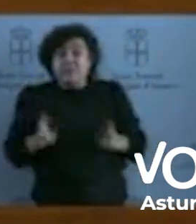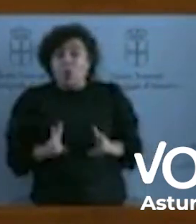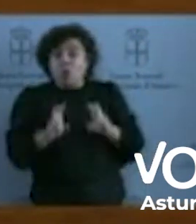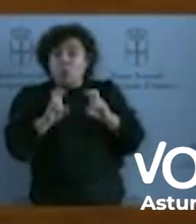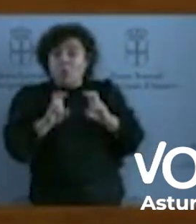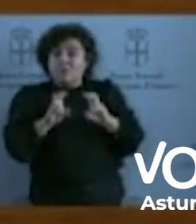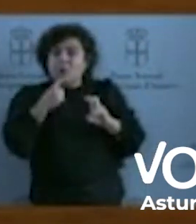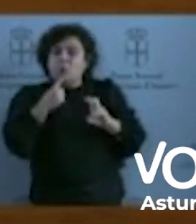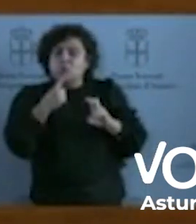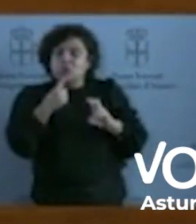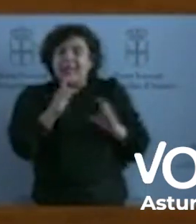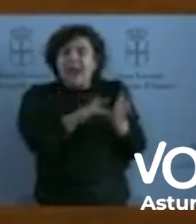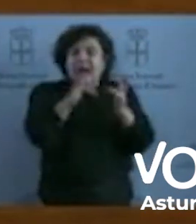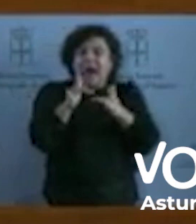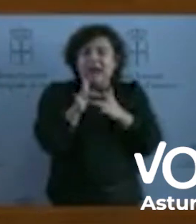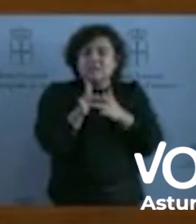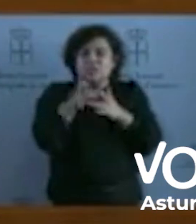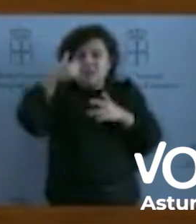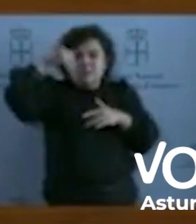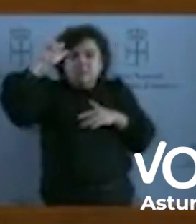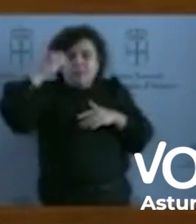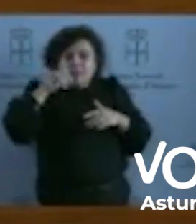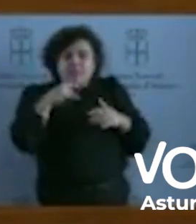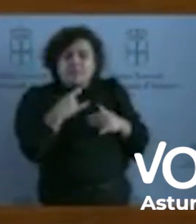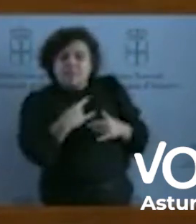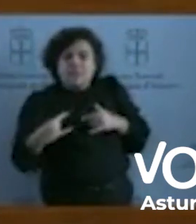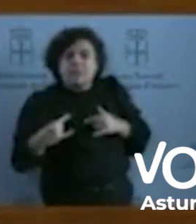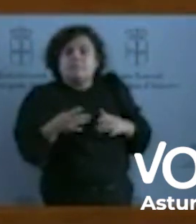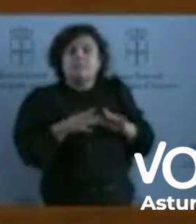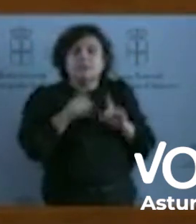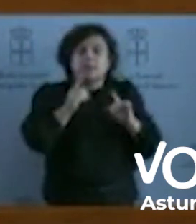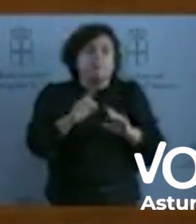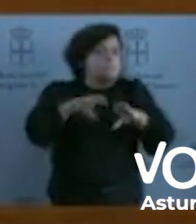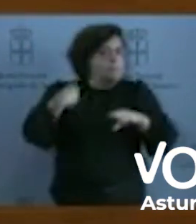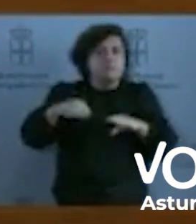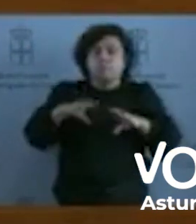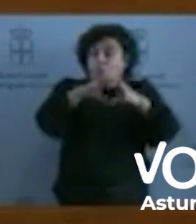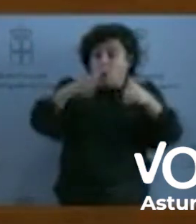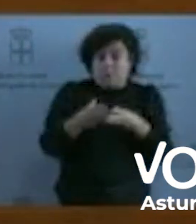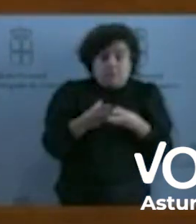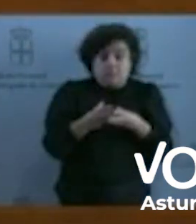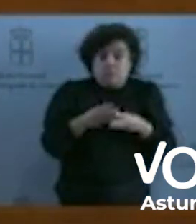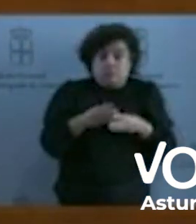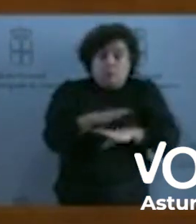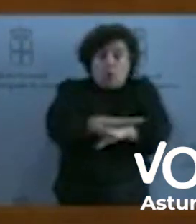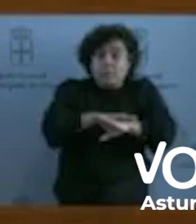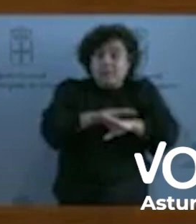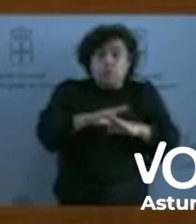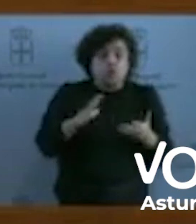de todos los reinos de este mundo. Parece, según esto, que las labores de gobierno están más cerca del infierno que del